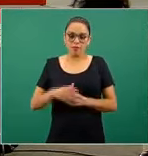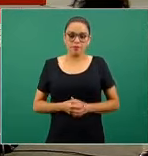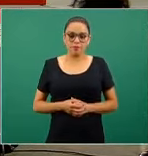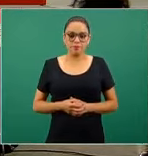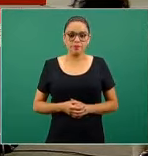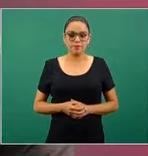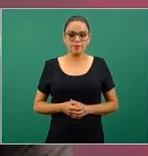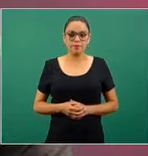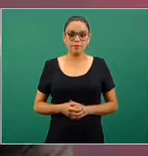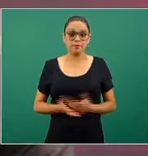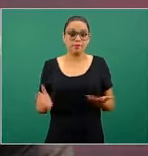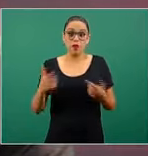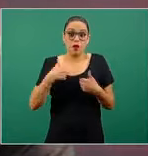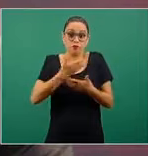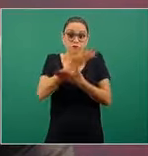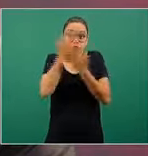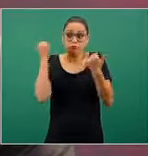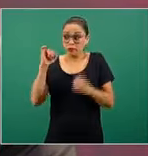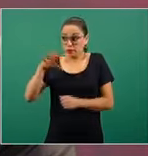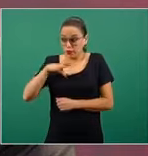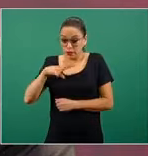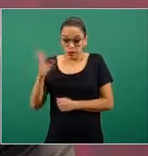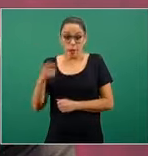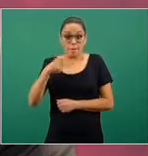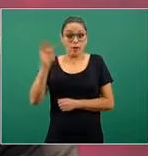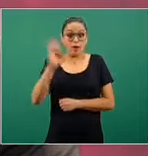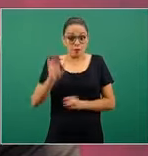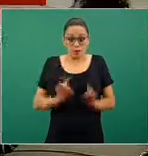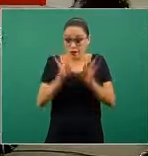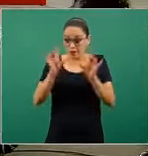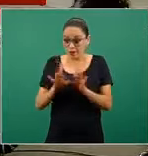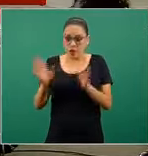Pues no sé si ha habido, pero si ha habido, pues que deje de haber, ¿eh?